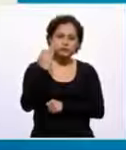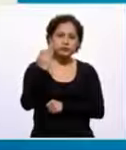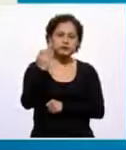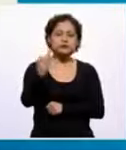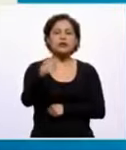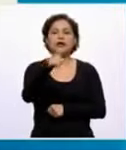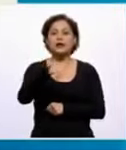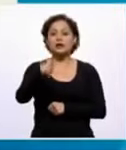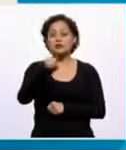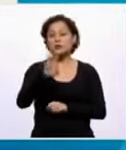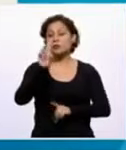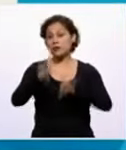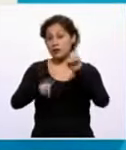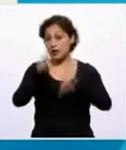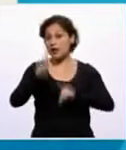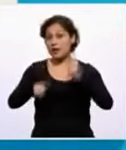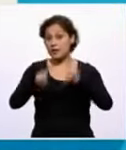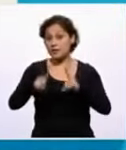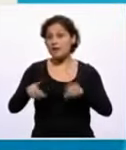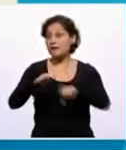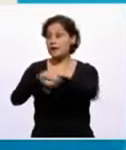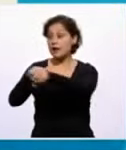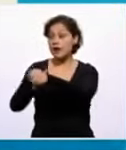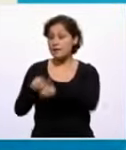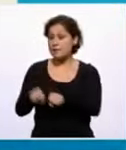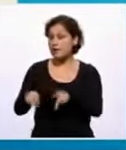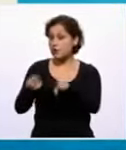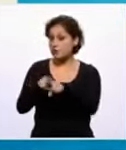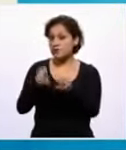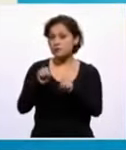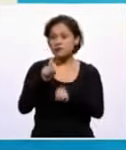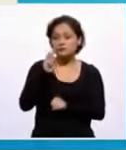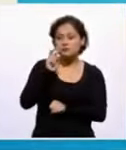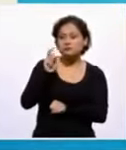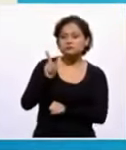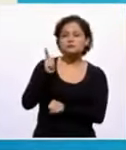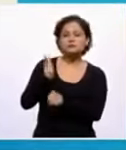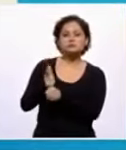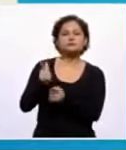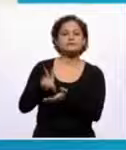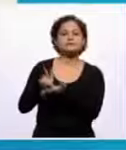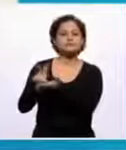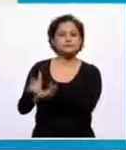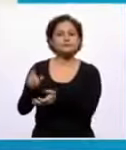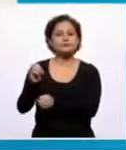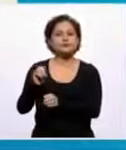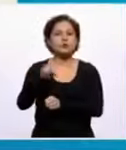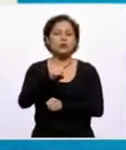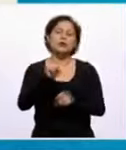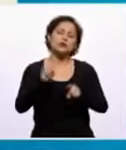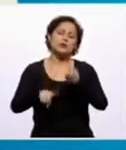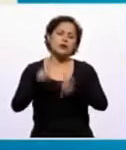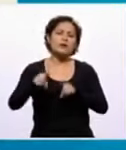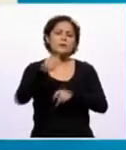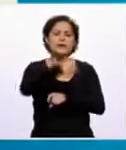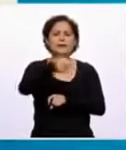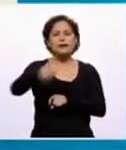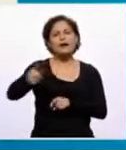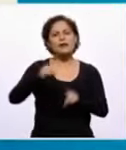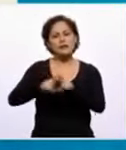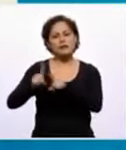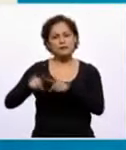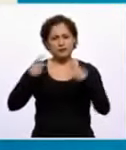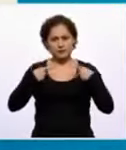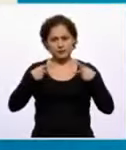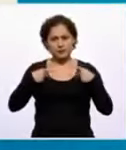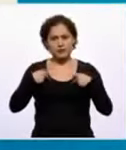eres quien lo hace, estás con los que lo hacen o apoyas a hacerlo. Sin embargo, mientras es tú quien realice esa actividad de riesgo, puedes